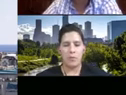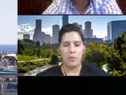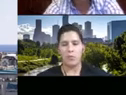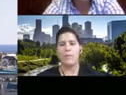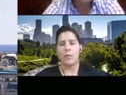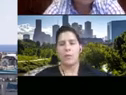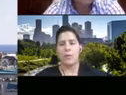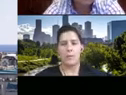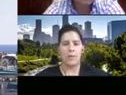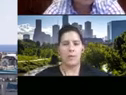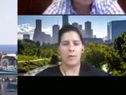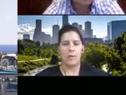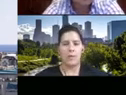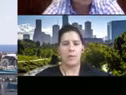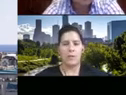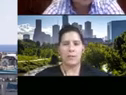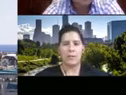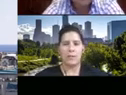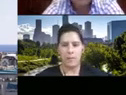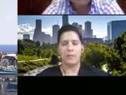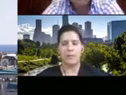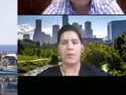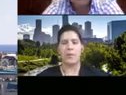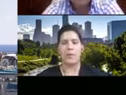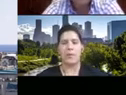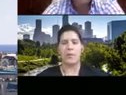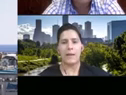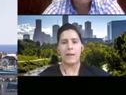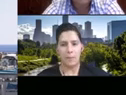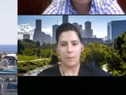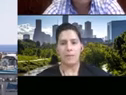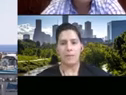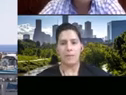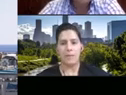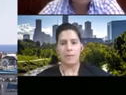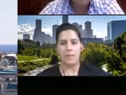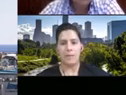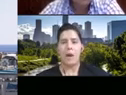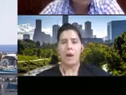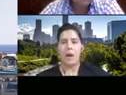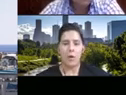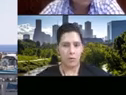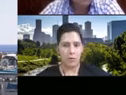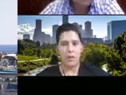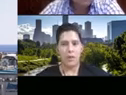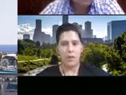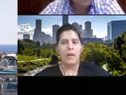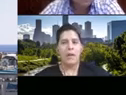justamente bañado por las aguas del Golfo de México, donde vamos a poder tener acceso con City Pass a una zona de juegos mecánicos.